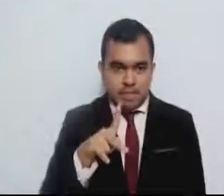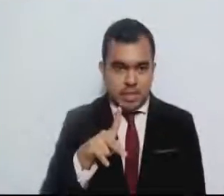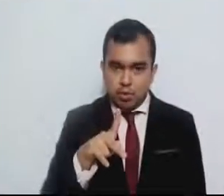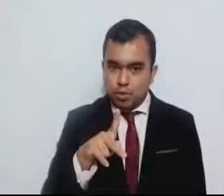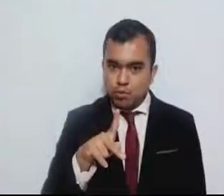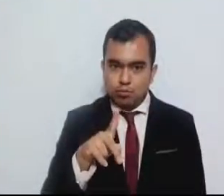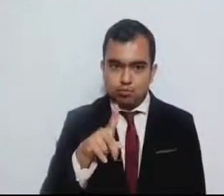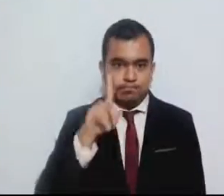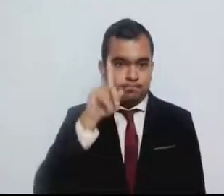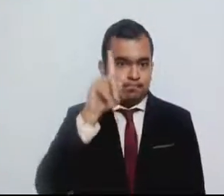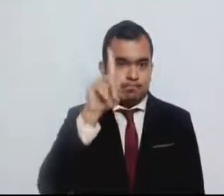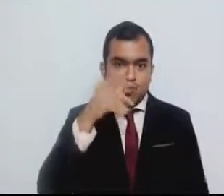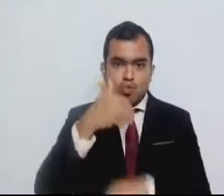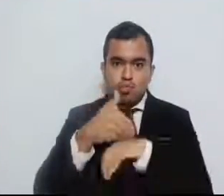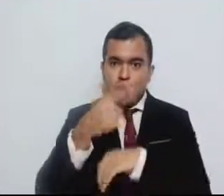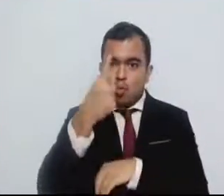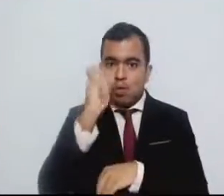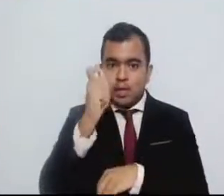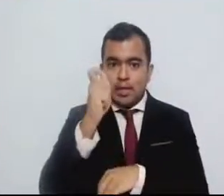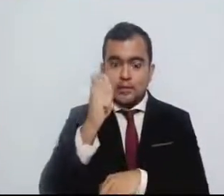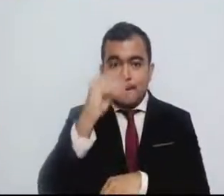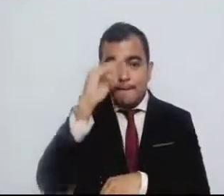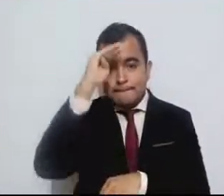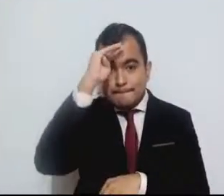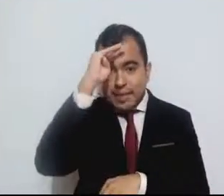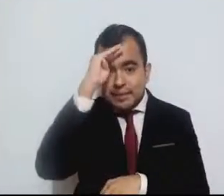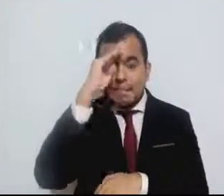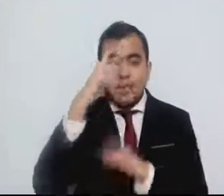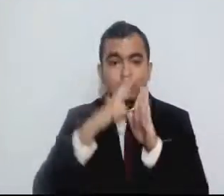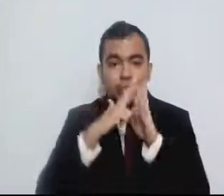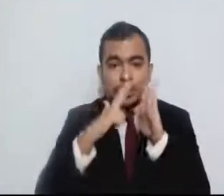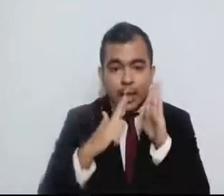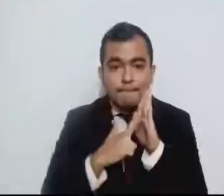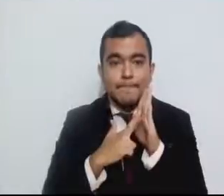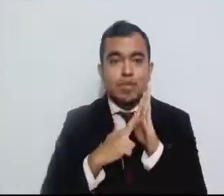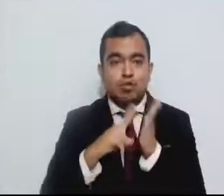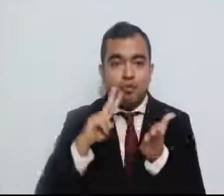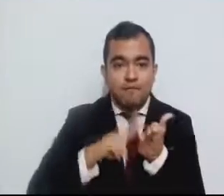pensamiento moral o individual. ¿Y por qué lo decimos que no